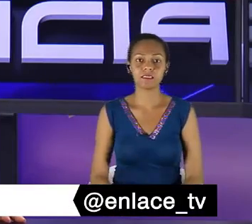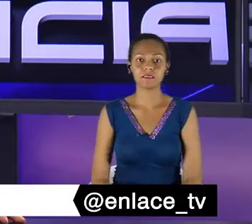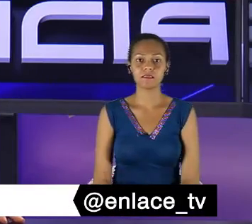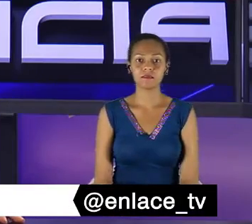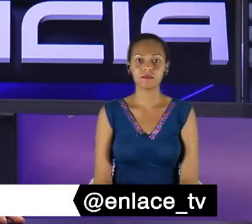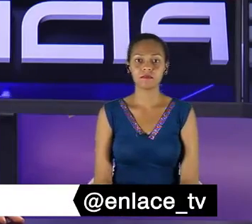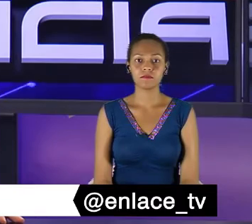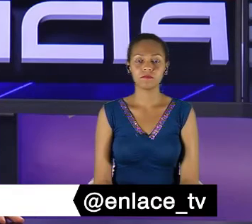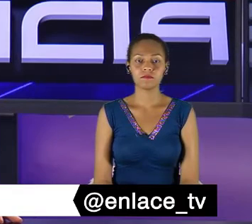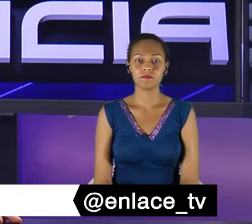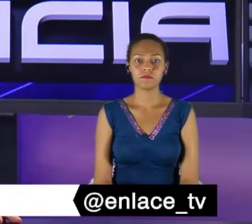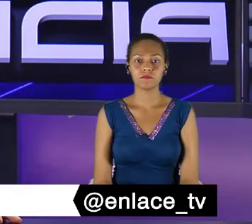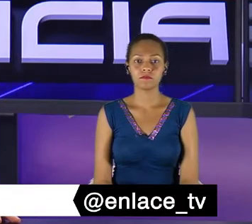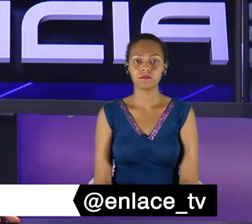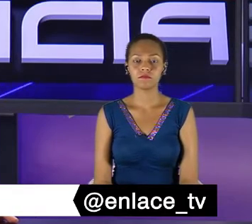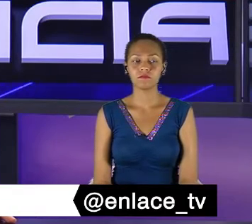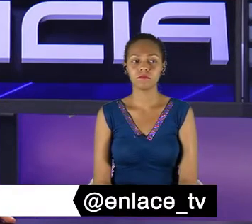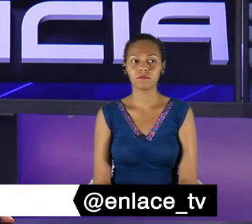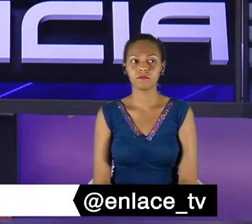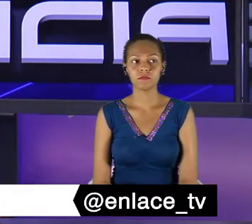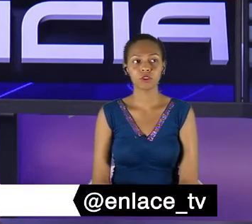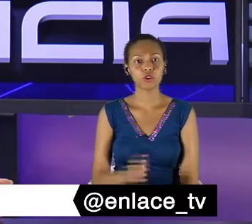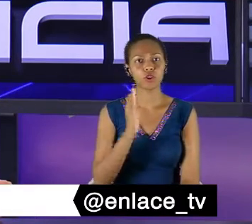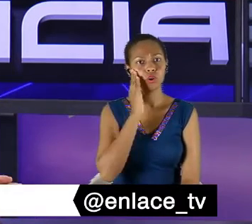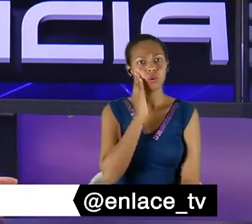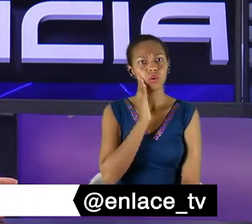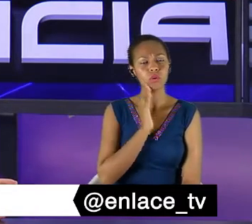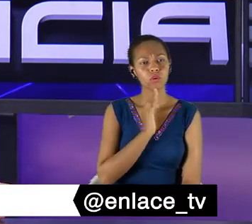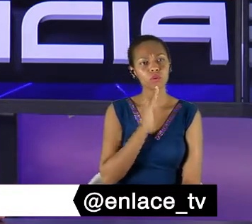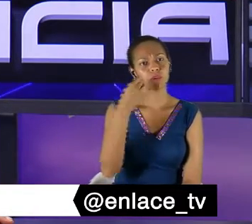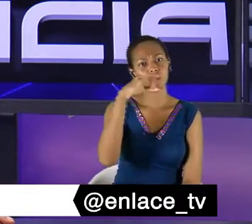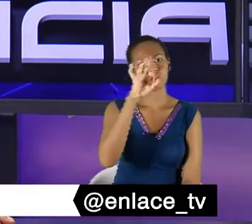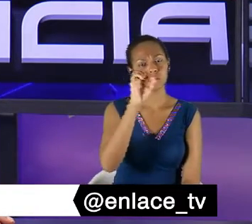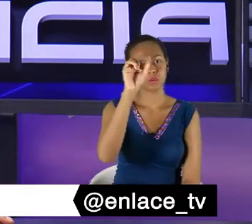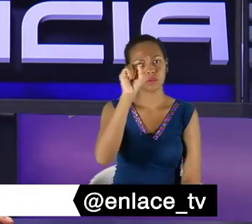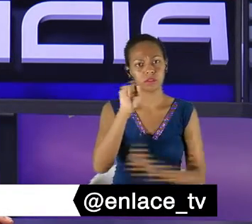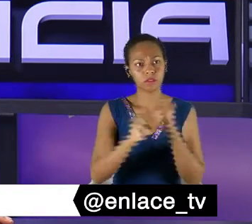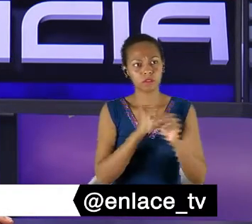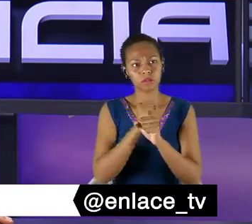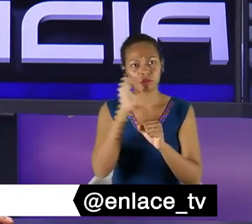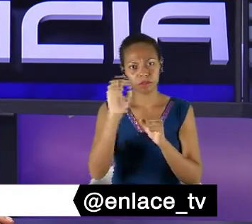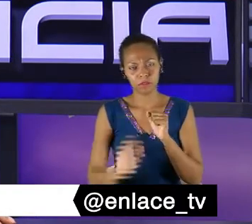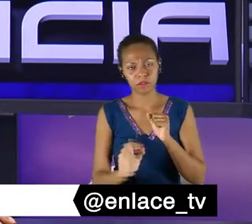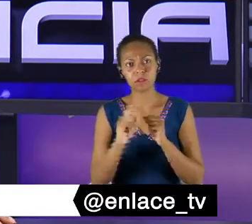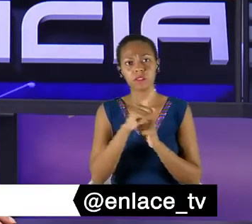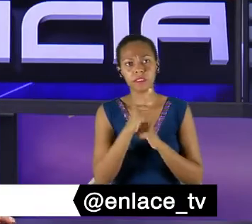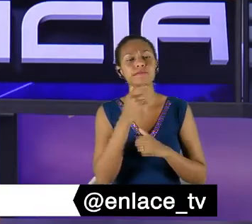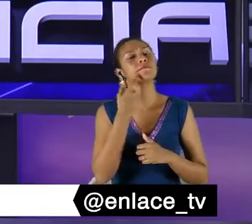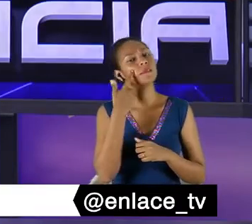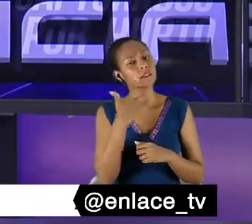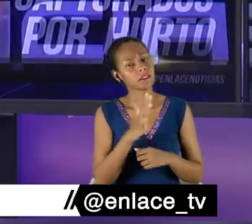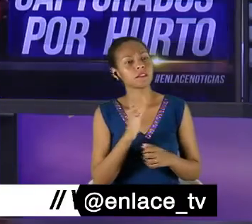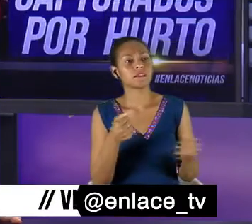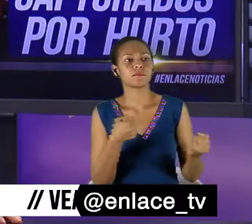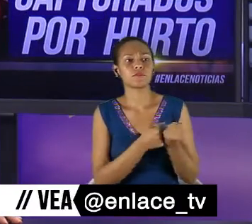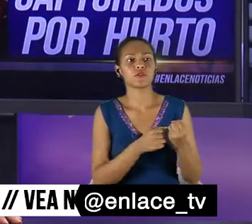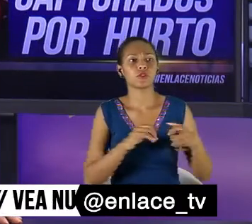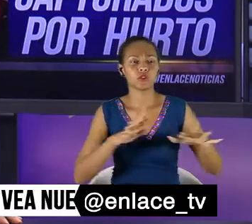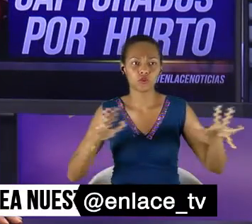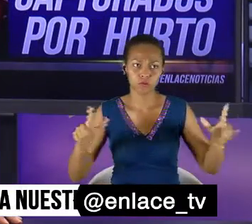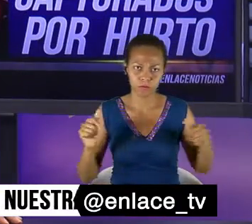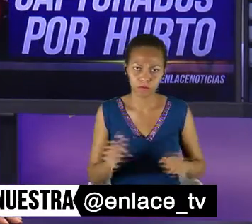Y un menor de edad es involucrado en casos de robo en diferentes sectores de Barranca Bermeja. Dos más